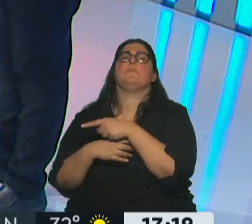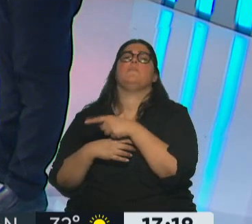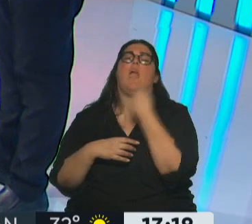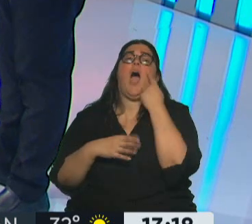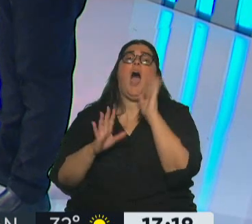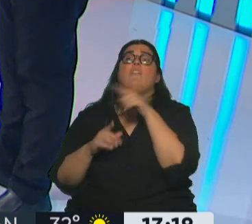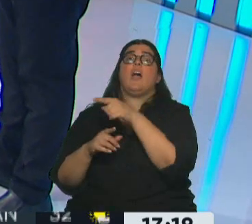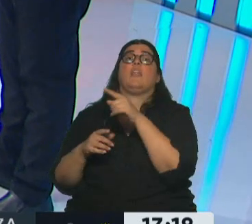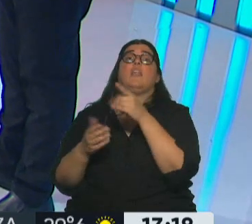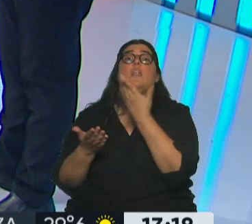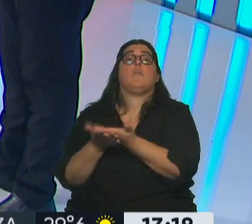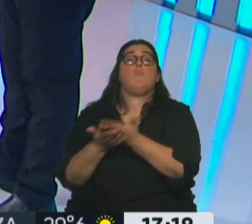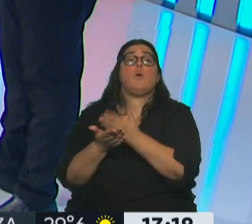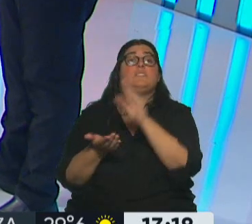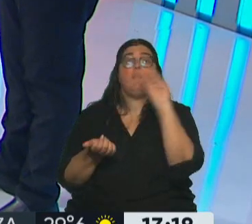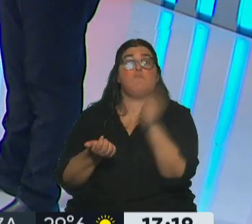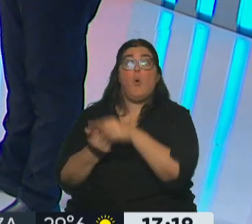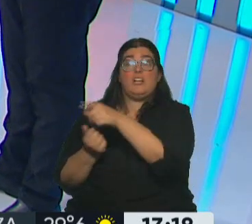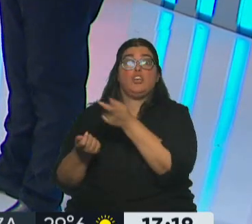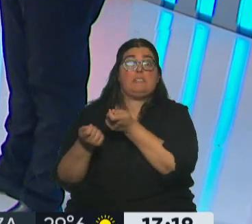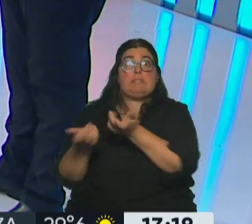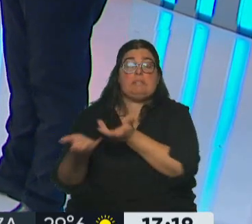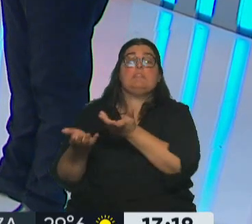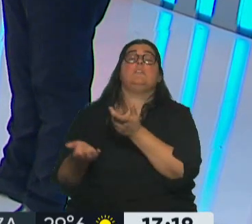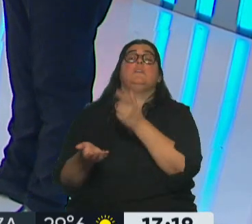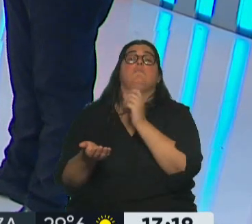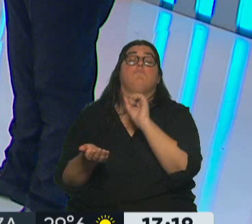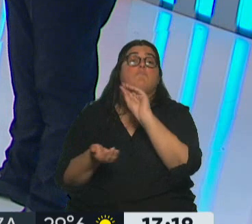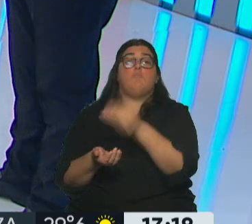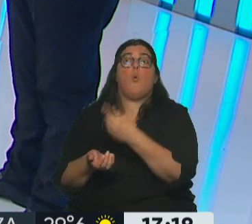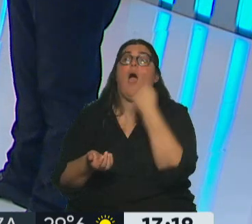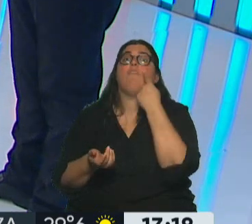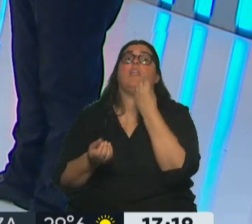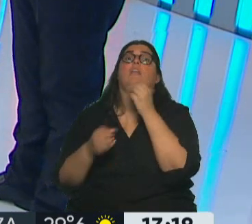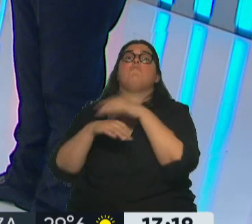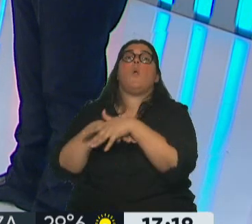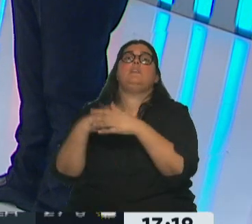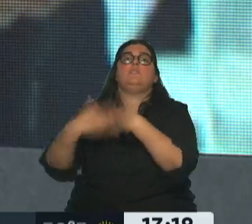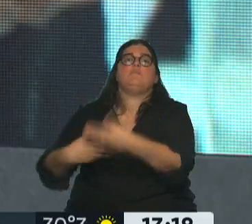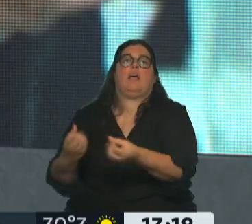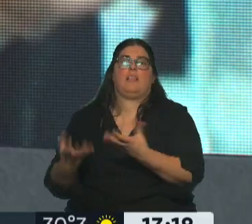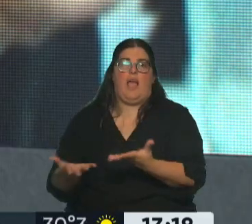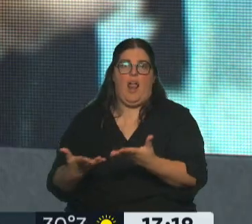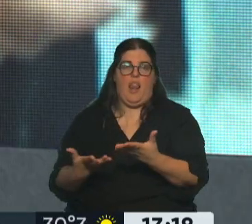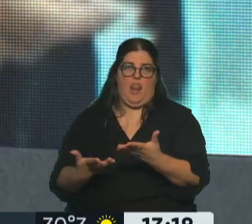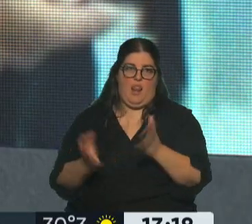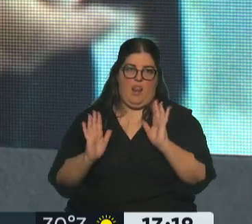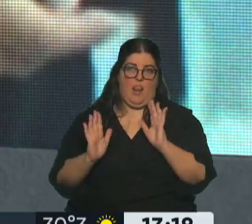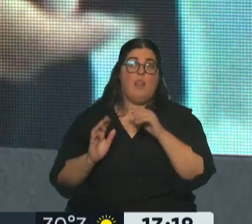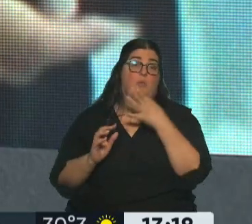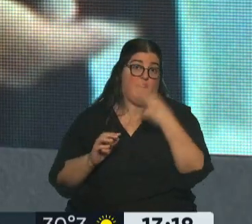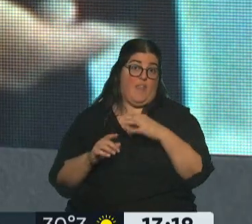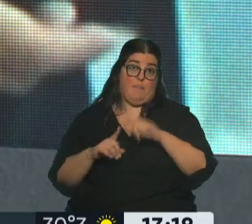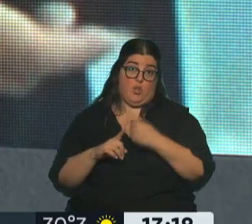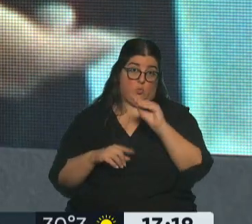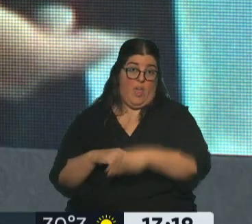derrota de la Constitución que ellos impulsaban, más allá de que la que quede vigente sea la pinochetista, porque, quiera o no, es una derrota